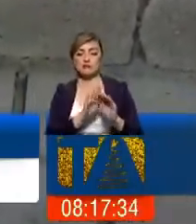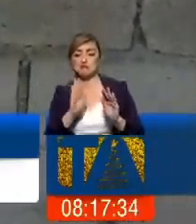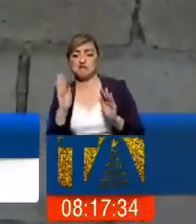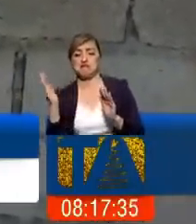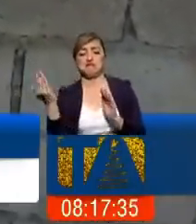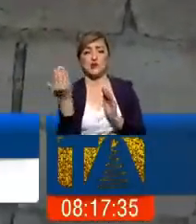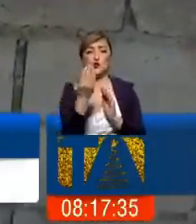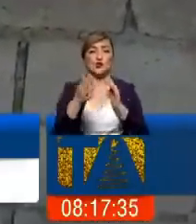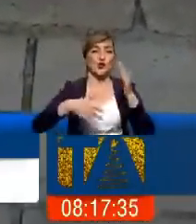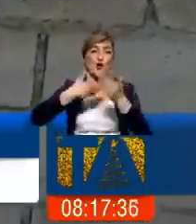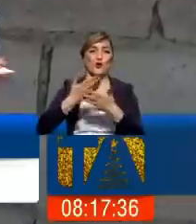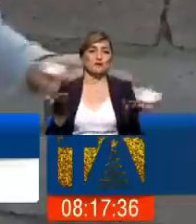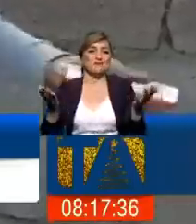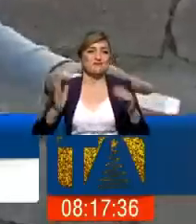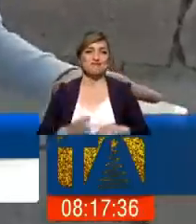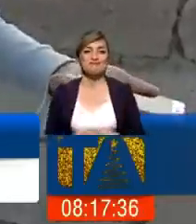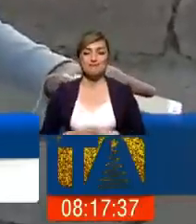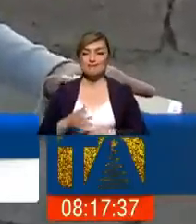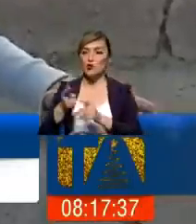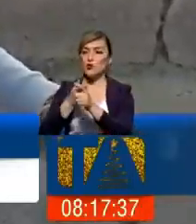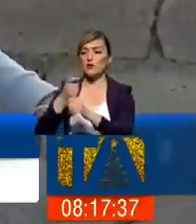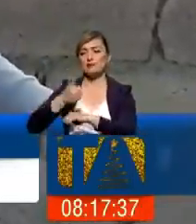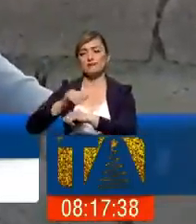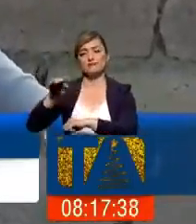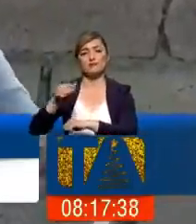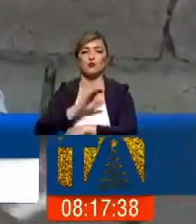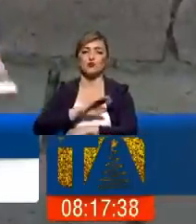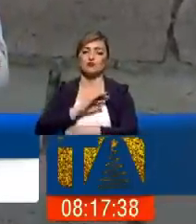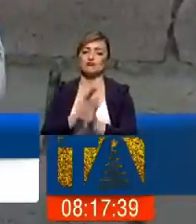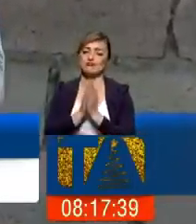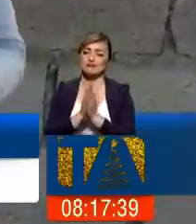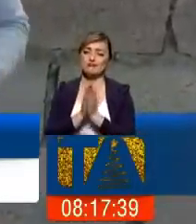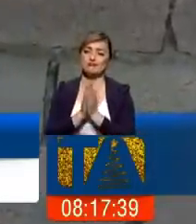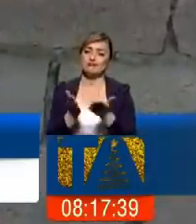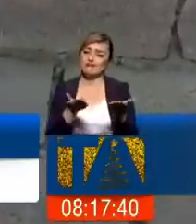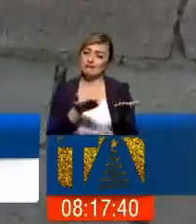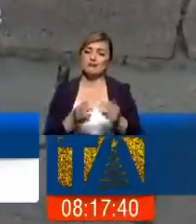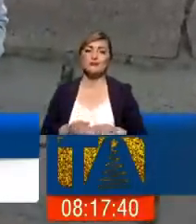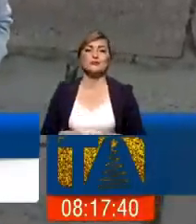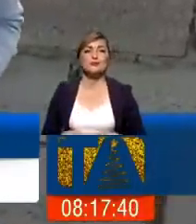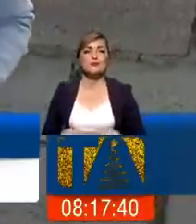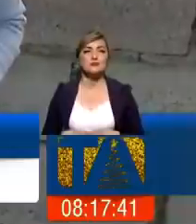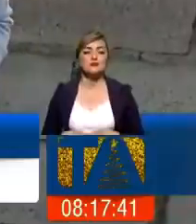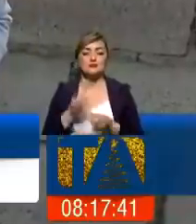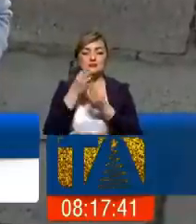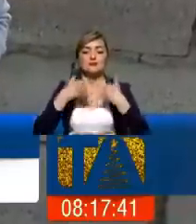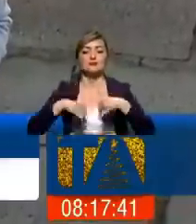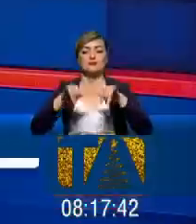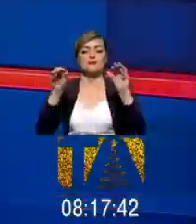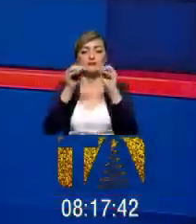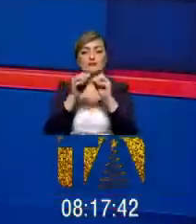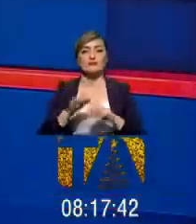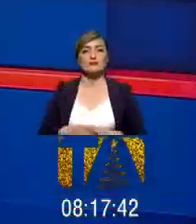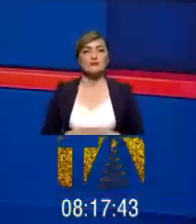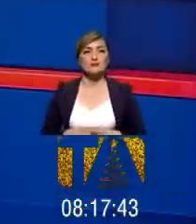construido todo el cerramiento, así que un llamado urgente a las autoridades municipales a actuar en este sector. Con esta información regreso